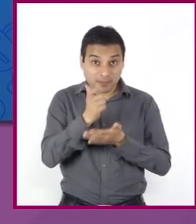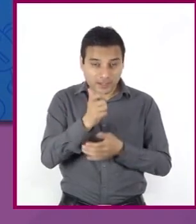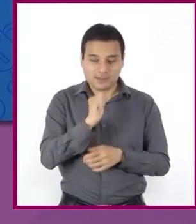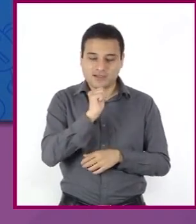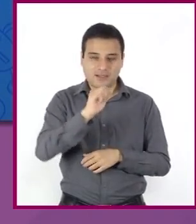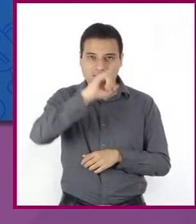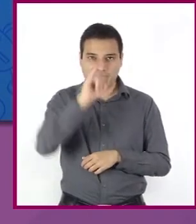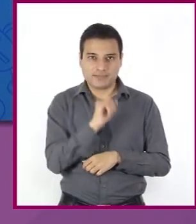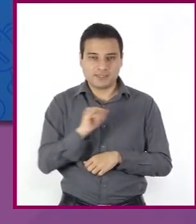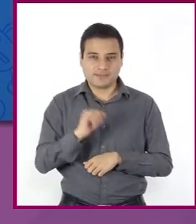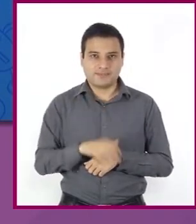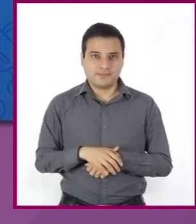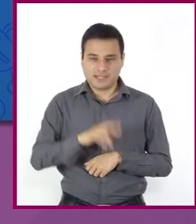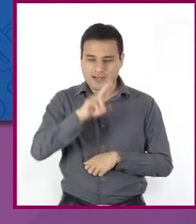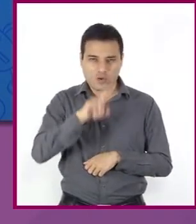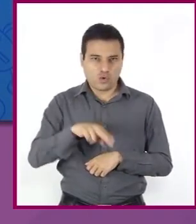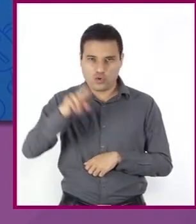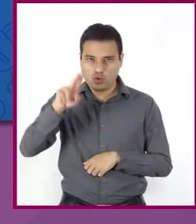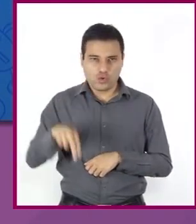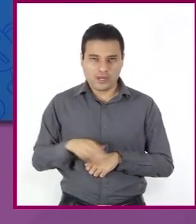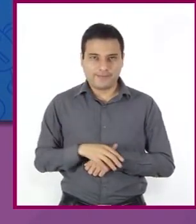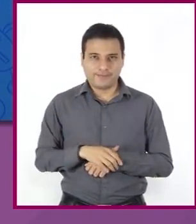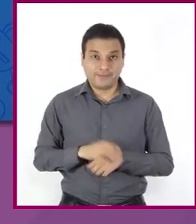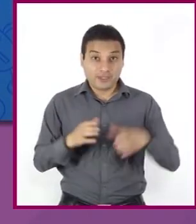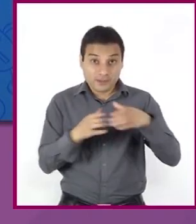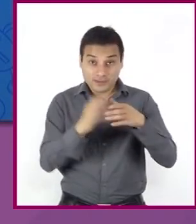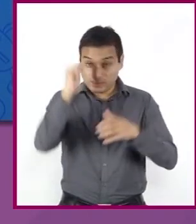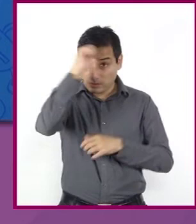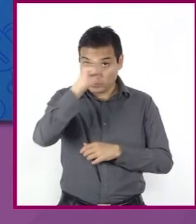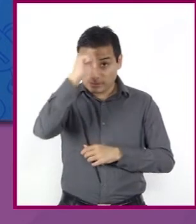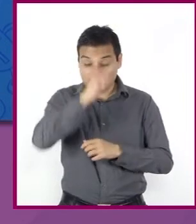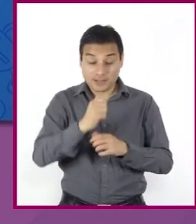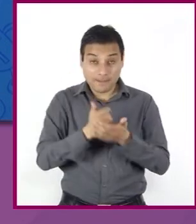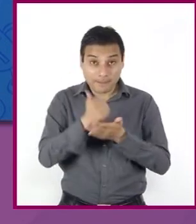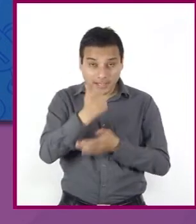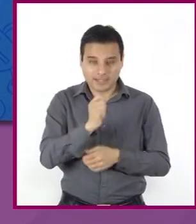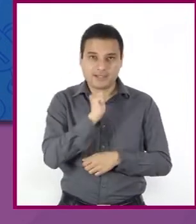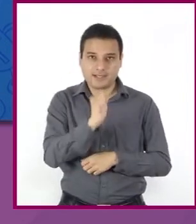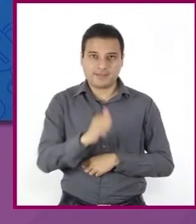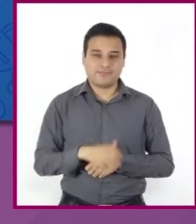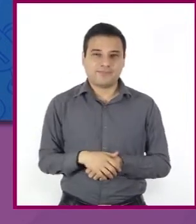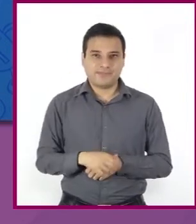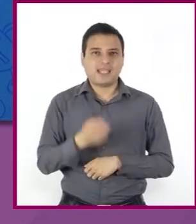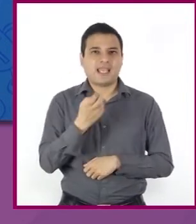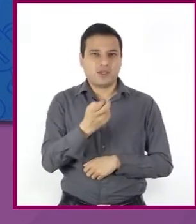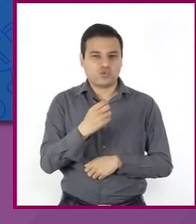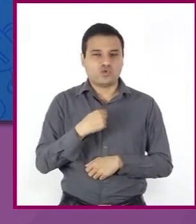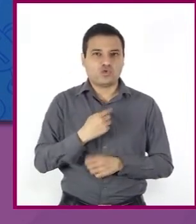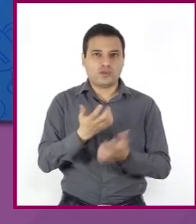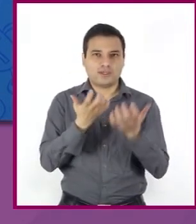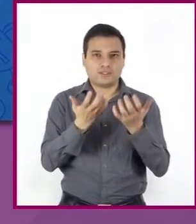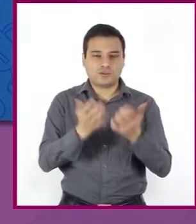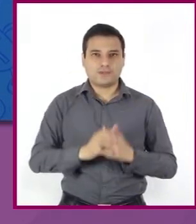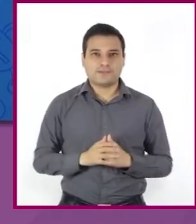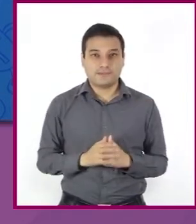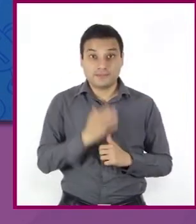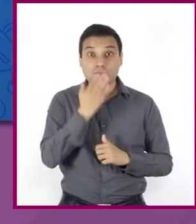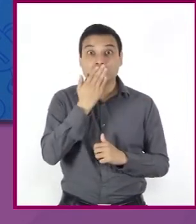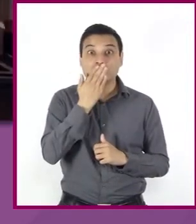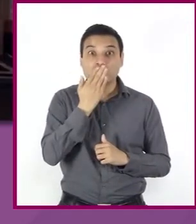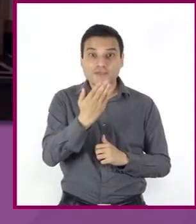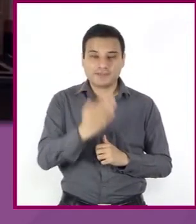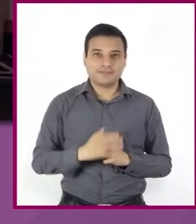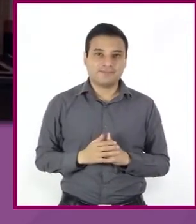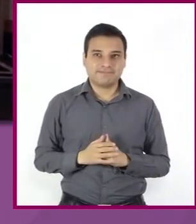sastre. Nunca, de ningún modo, para los jesuitas. Todo lo dicho es mi deseo. ¡Muy